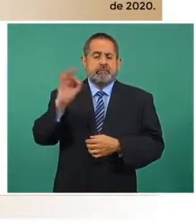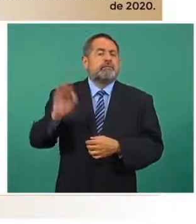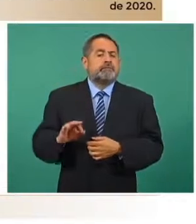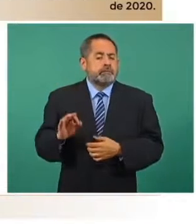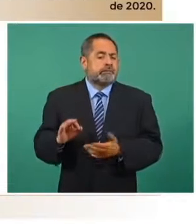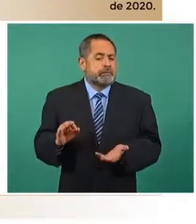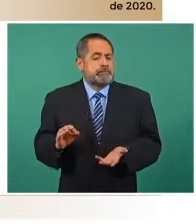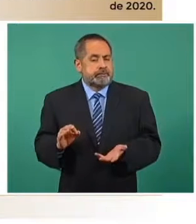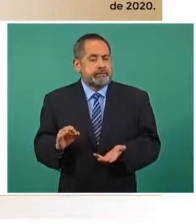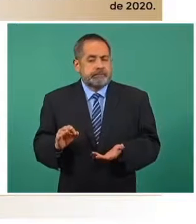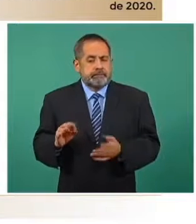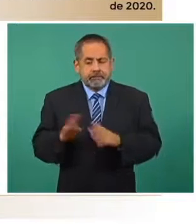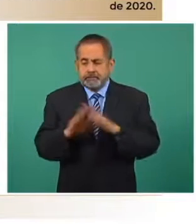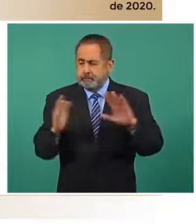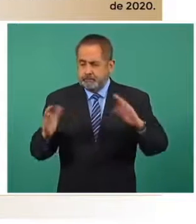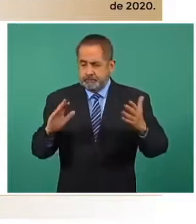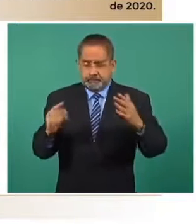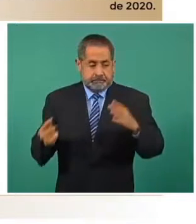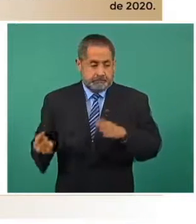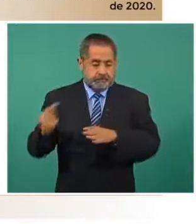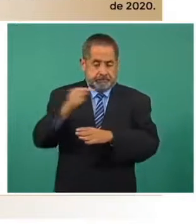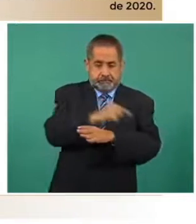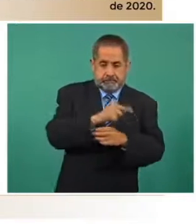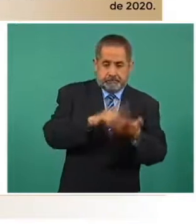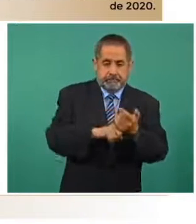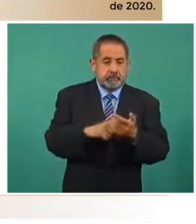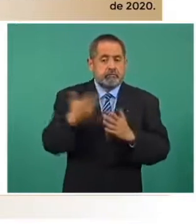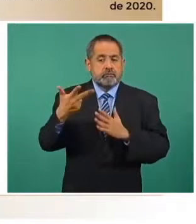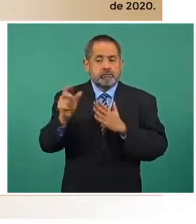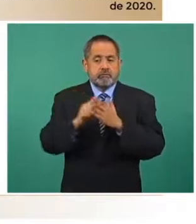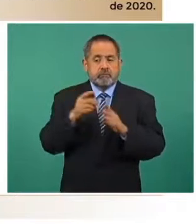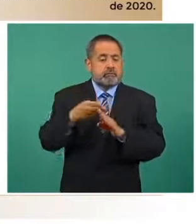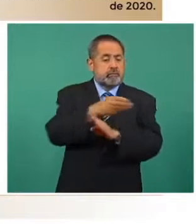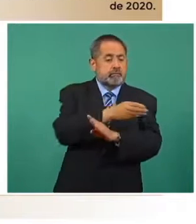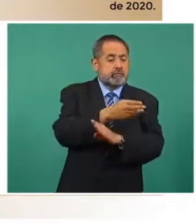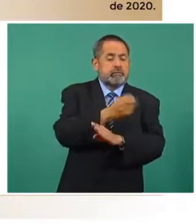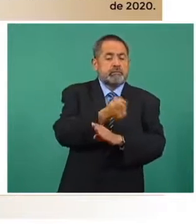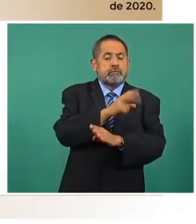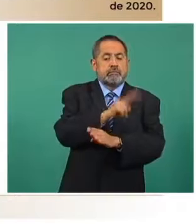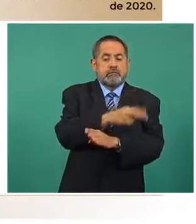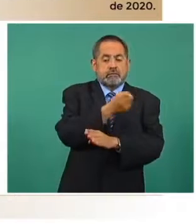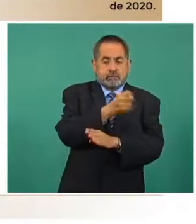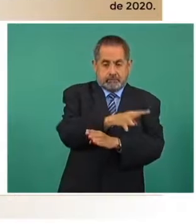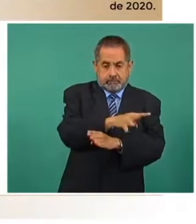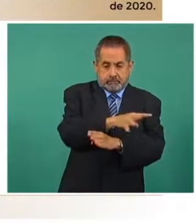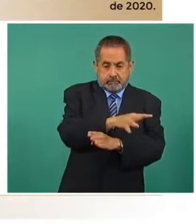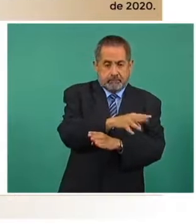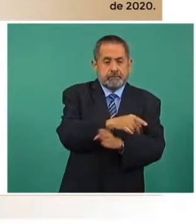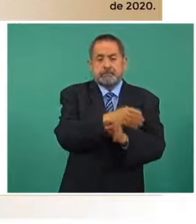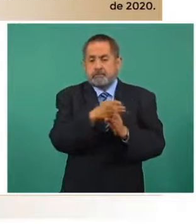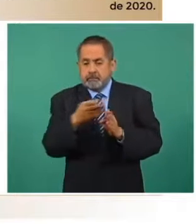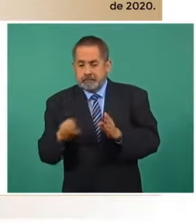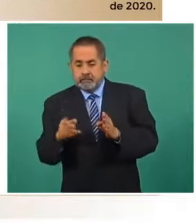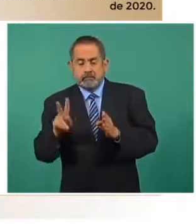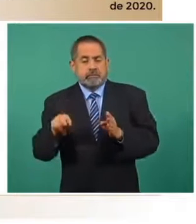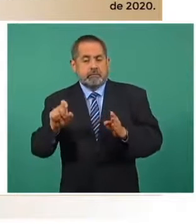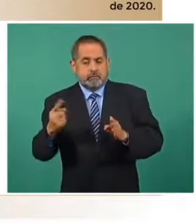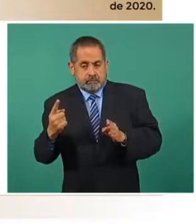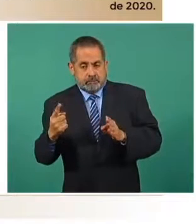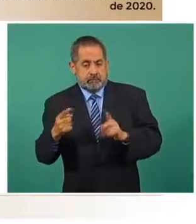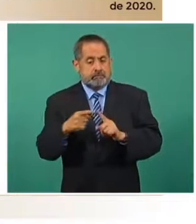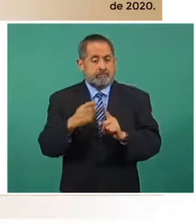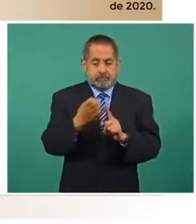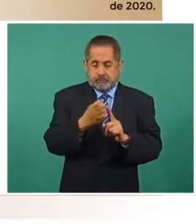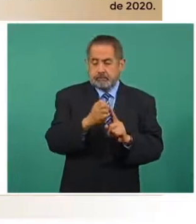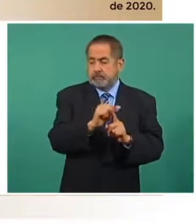si se toman como referencial los ocho meses de 2019 contra el 2021. Y de enero a agosto